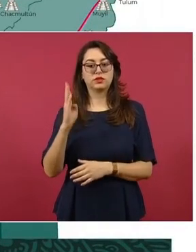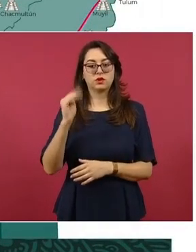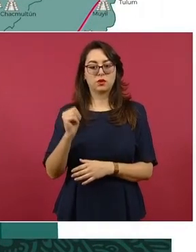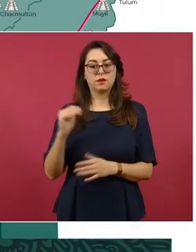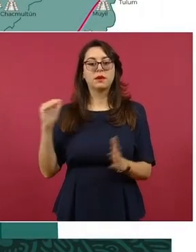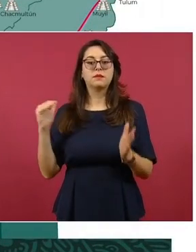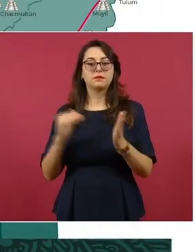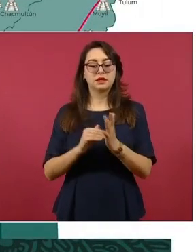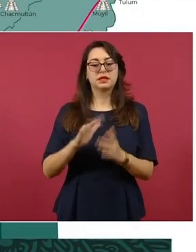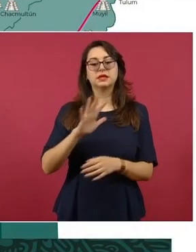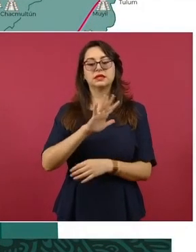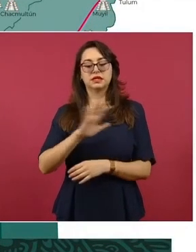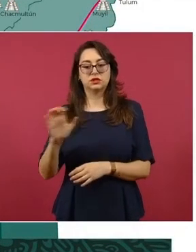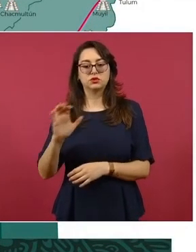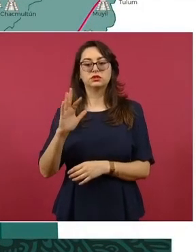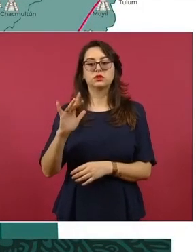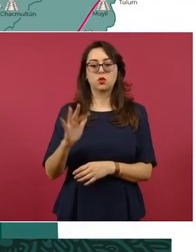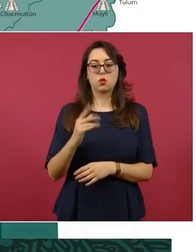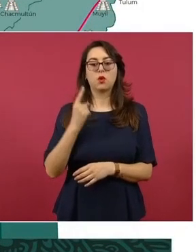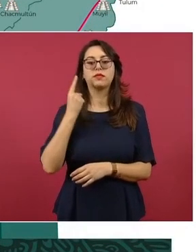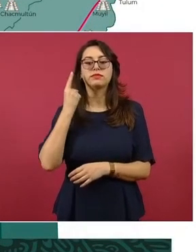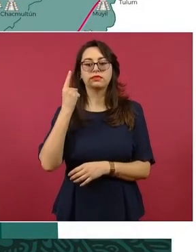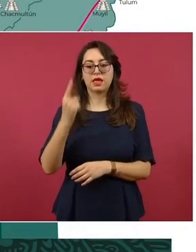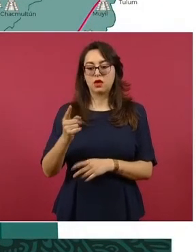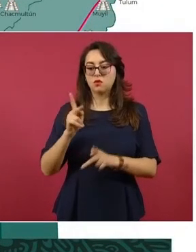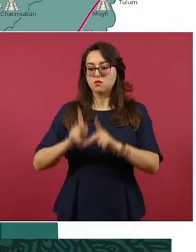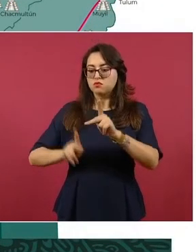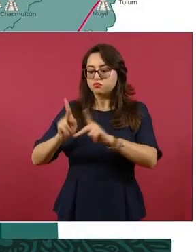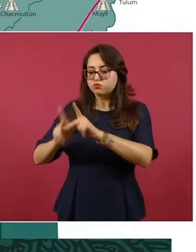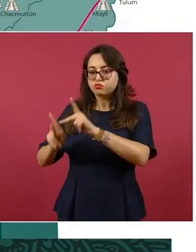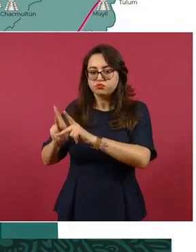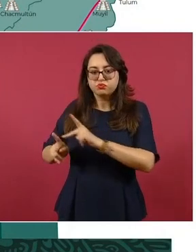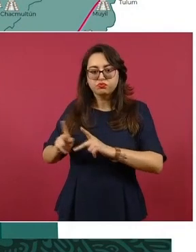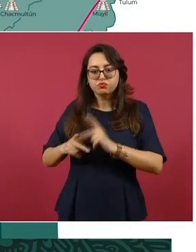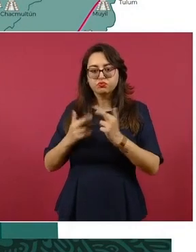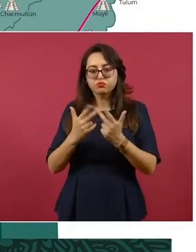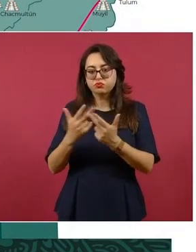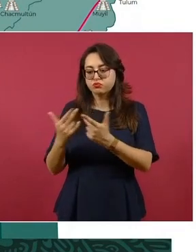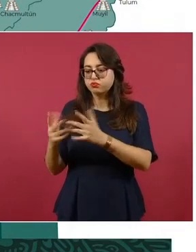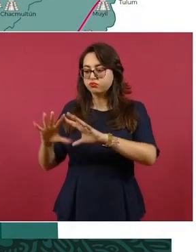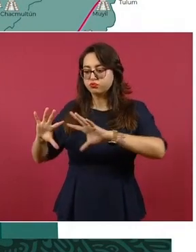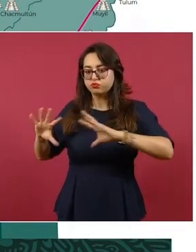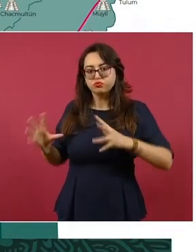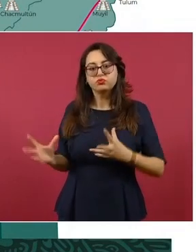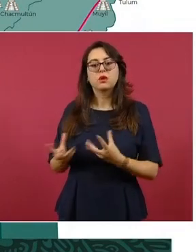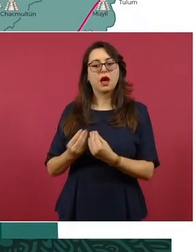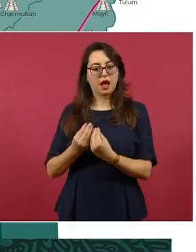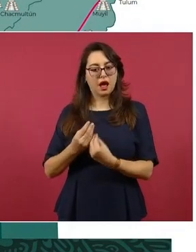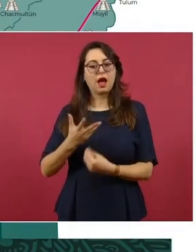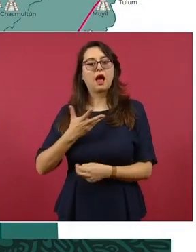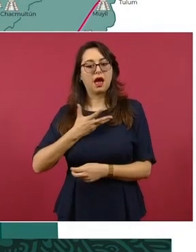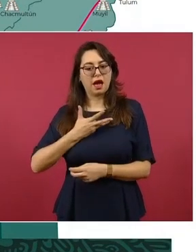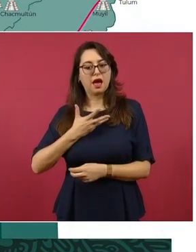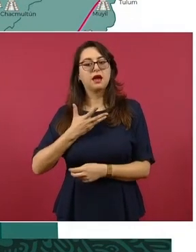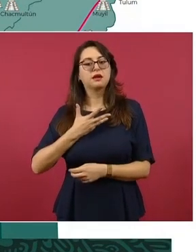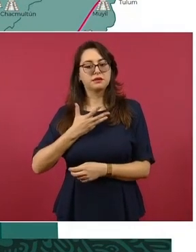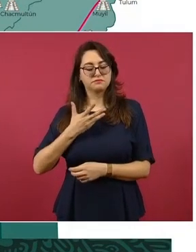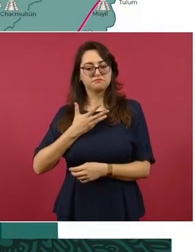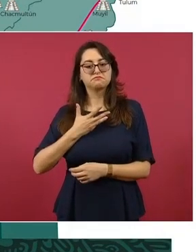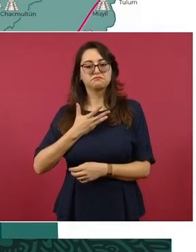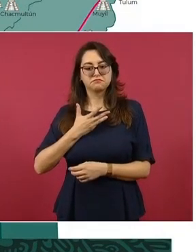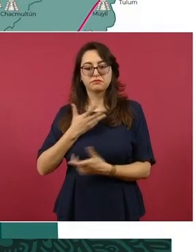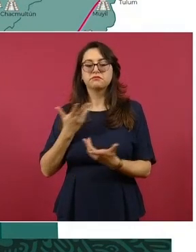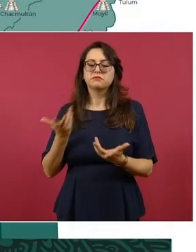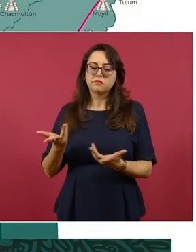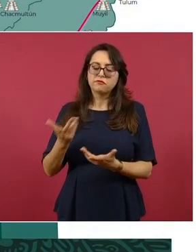551 fragmentos de cerámica, que todavía en algunos casos hace falta proceder a